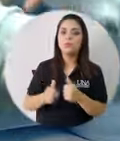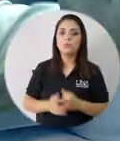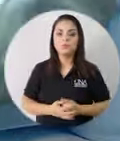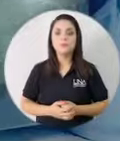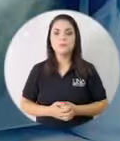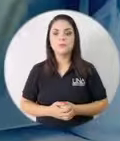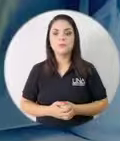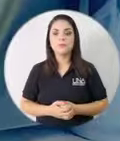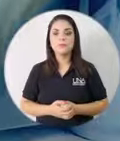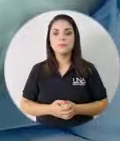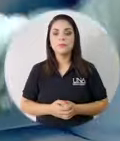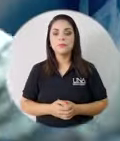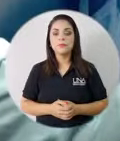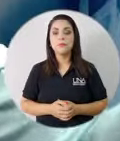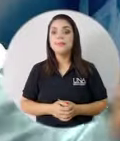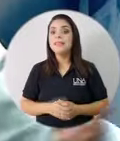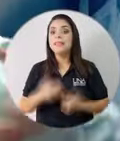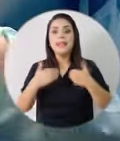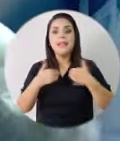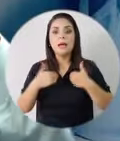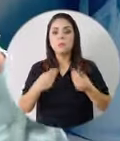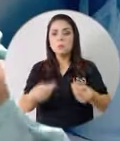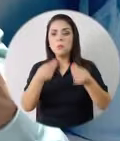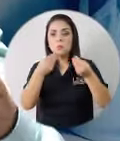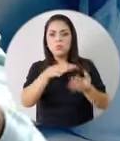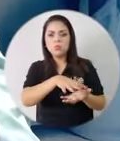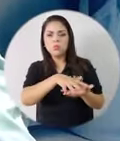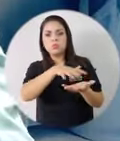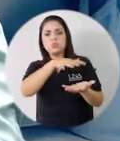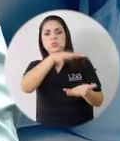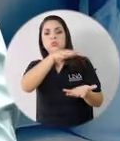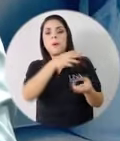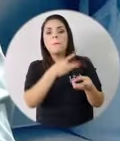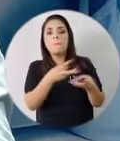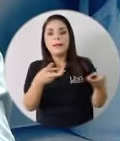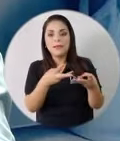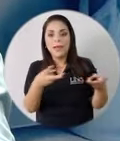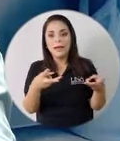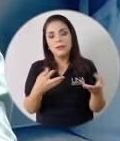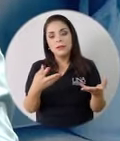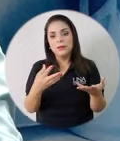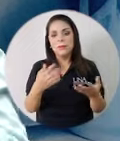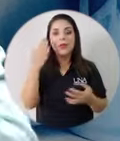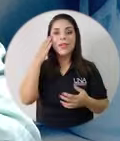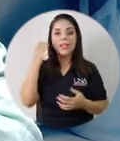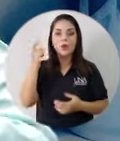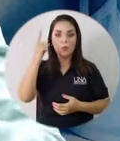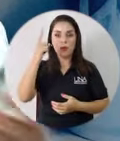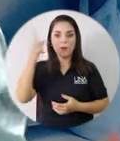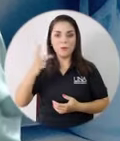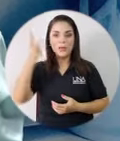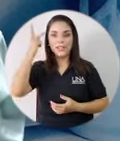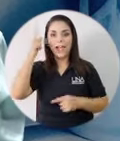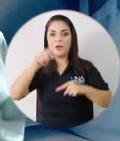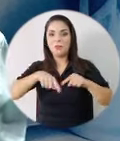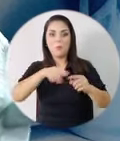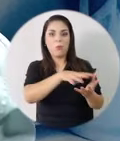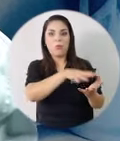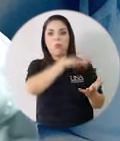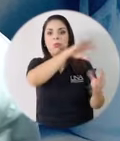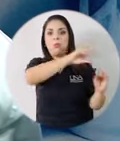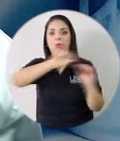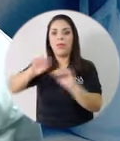luego teníamos un montón de material, después comenzamos a cernir, porque una política no puede tener absolutamente todo eso,